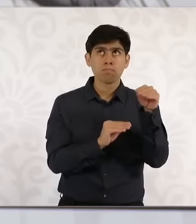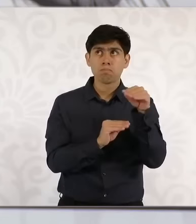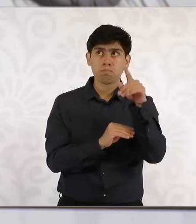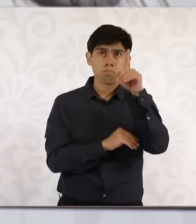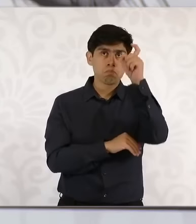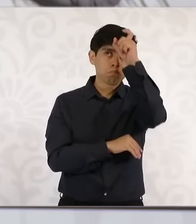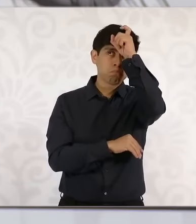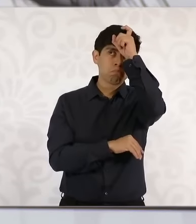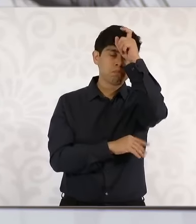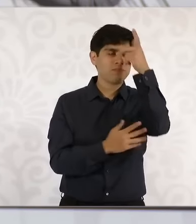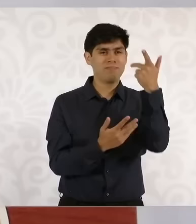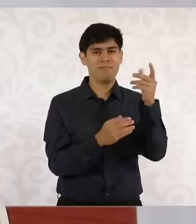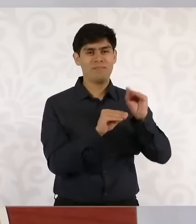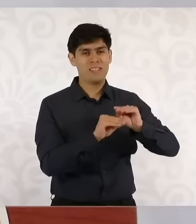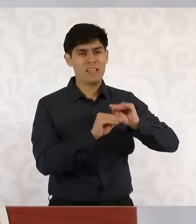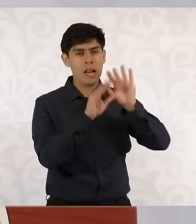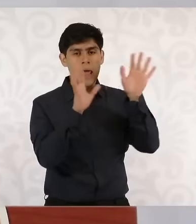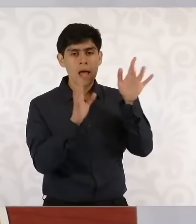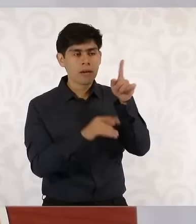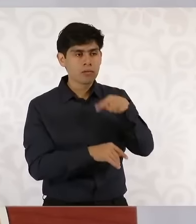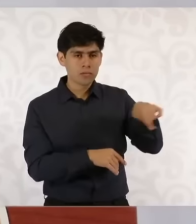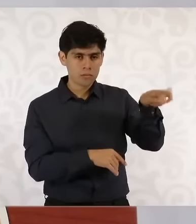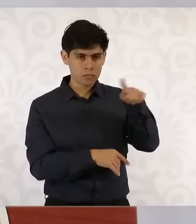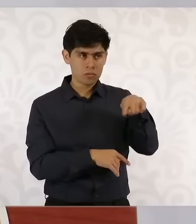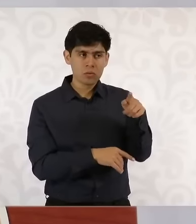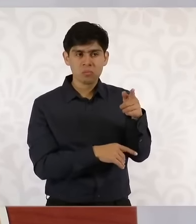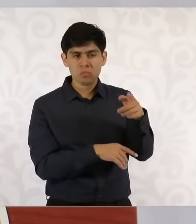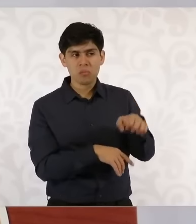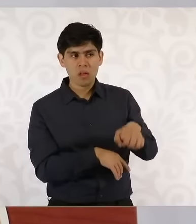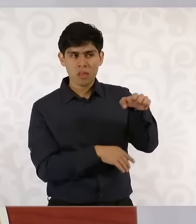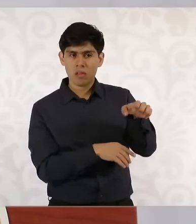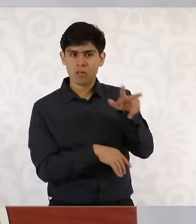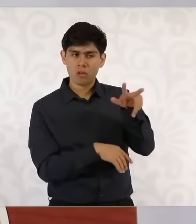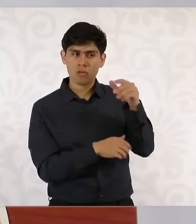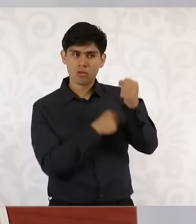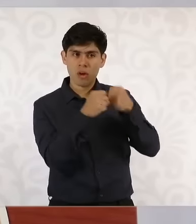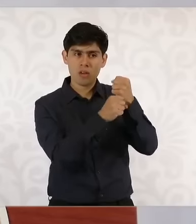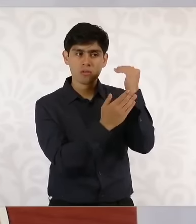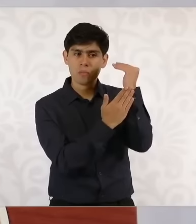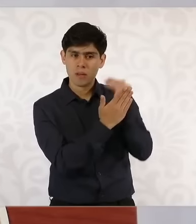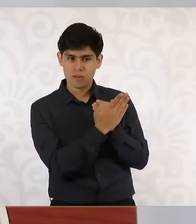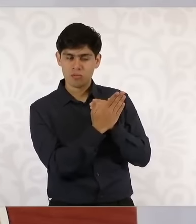Pues claro, tienen menos de 18 años,